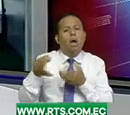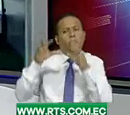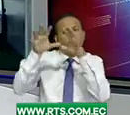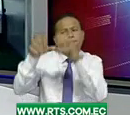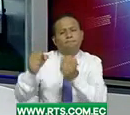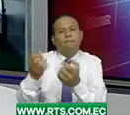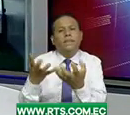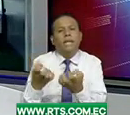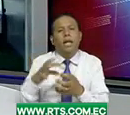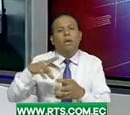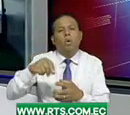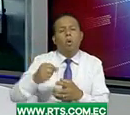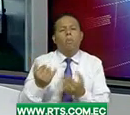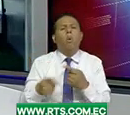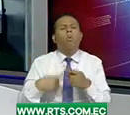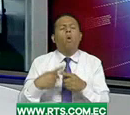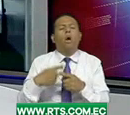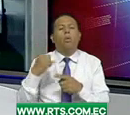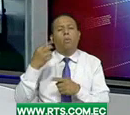la madrugada de este miércoles.